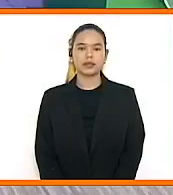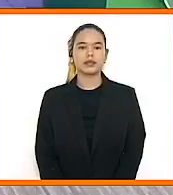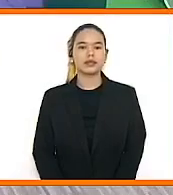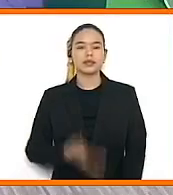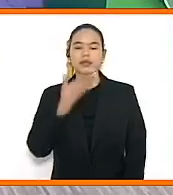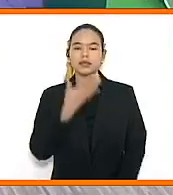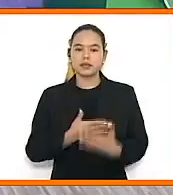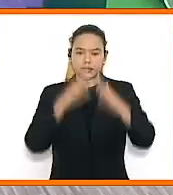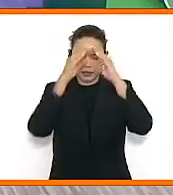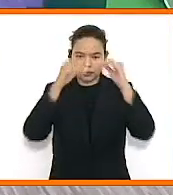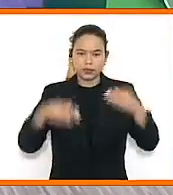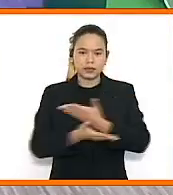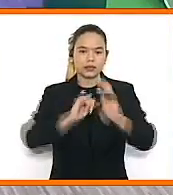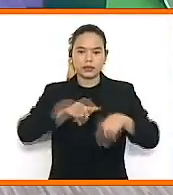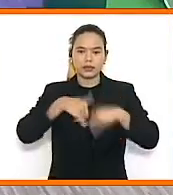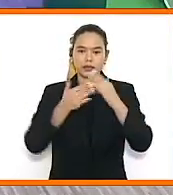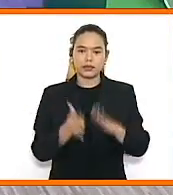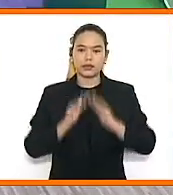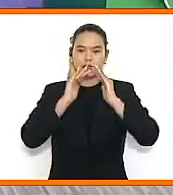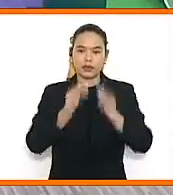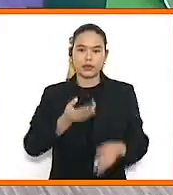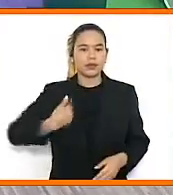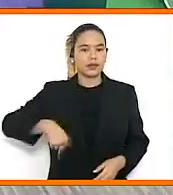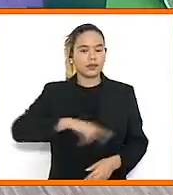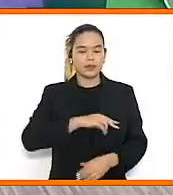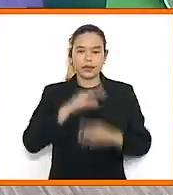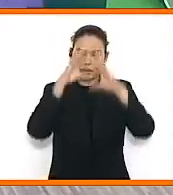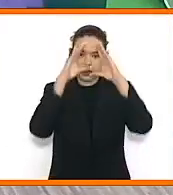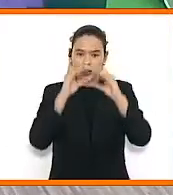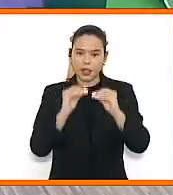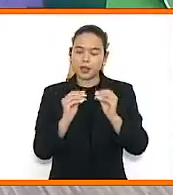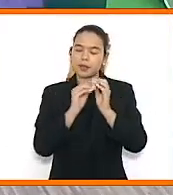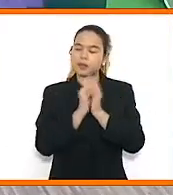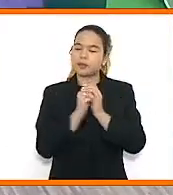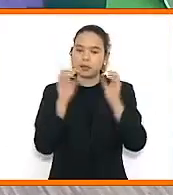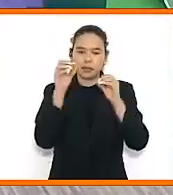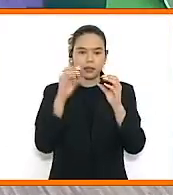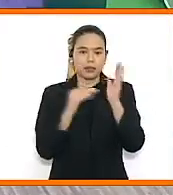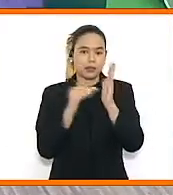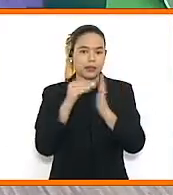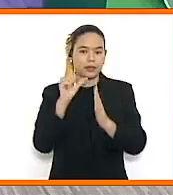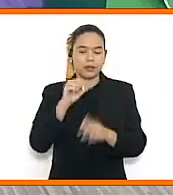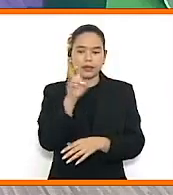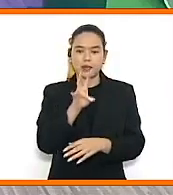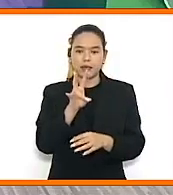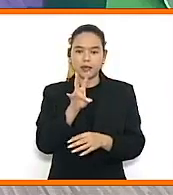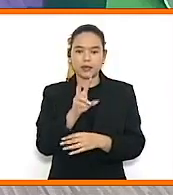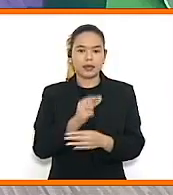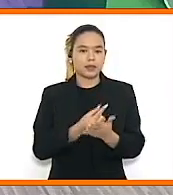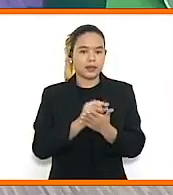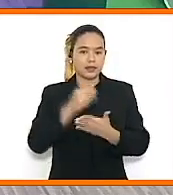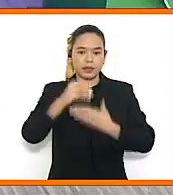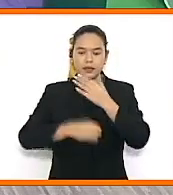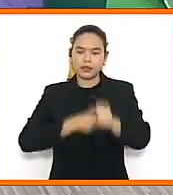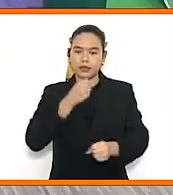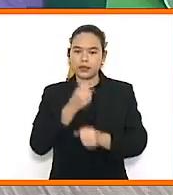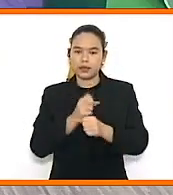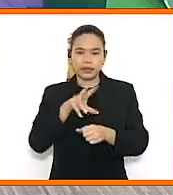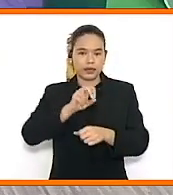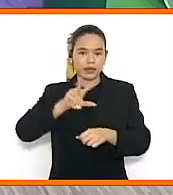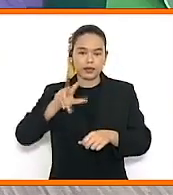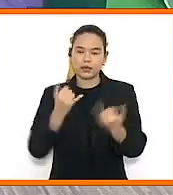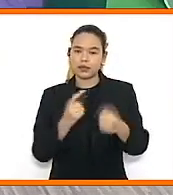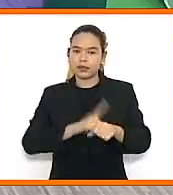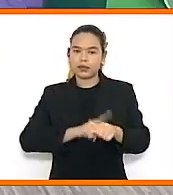Muy buenas noches, queridos jugadores, y bienvenidos a nuestra noche millonaria del día de hoy, sábado 7 de octubre del año 2023. El reloj